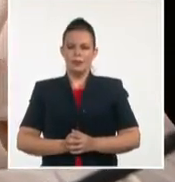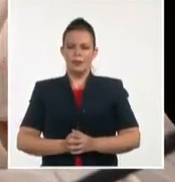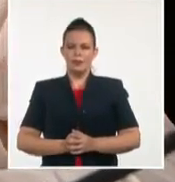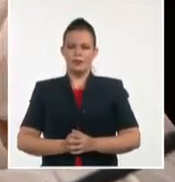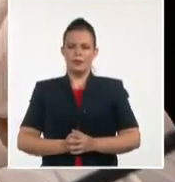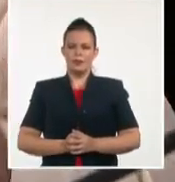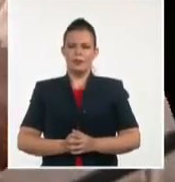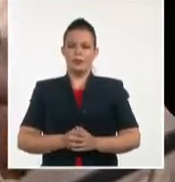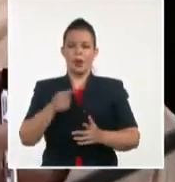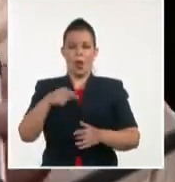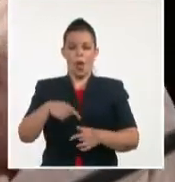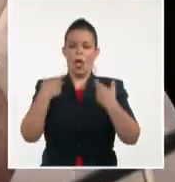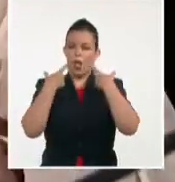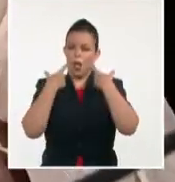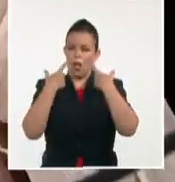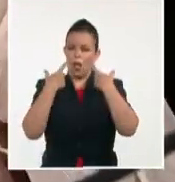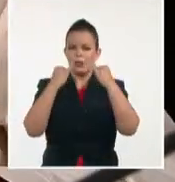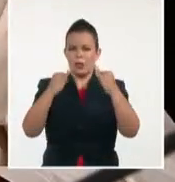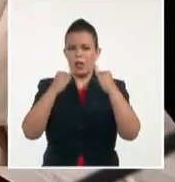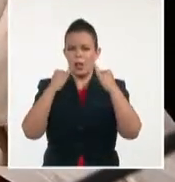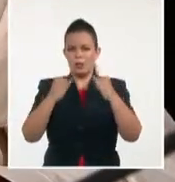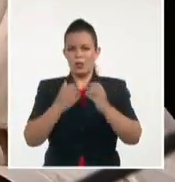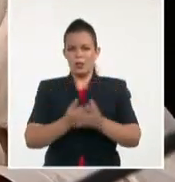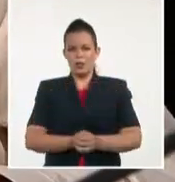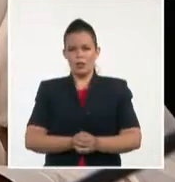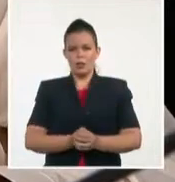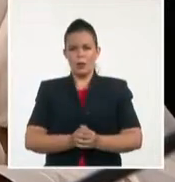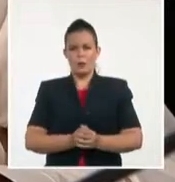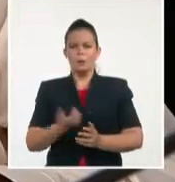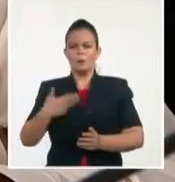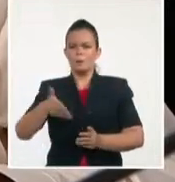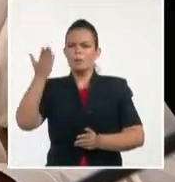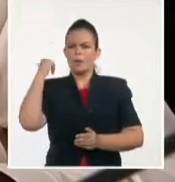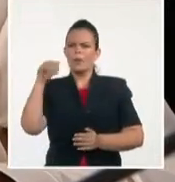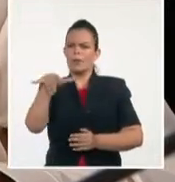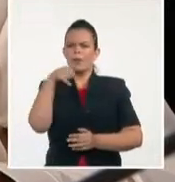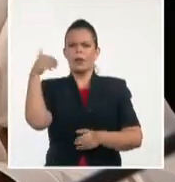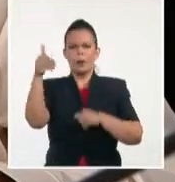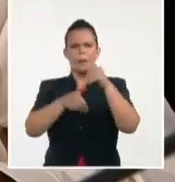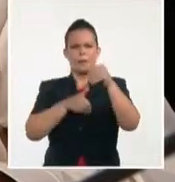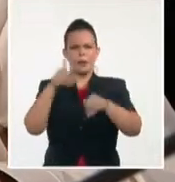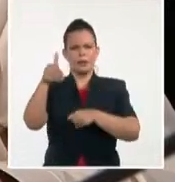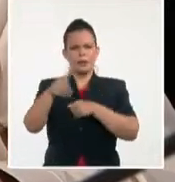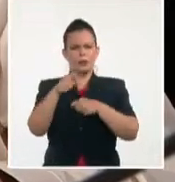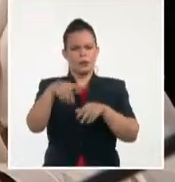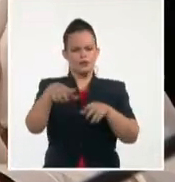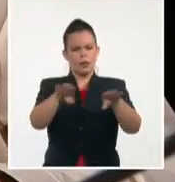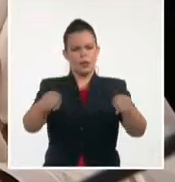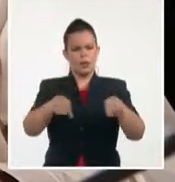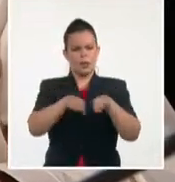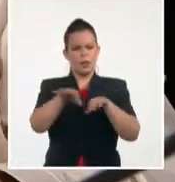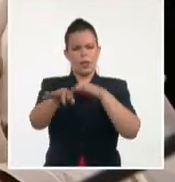hoy también. Tuvimos hace unos días nada más acá también en una composición similar, explicando un grupo de cuestiones.